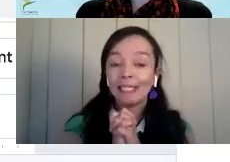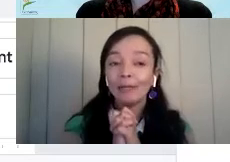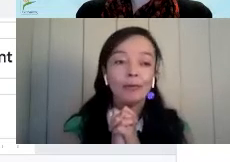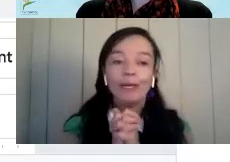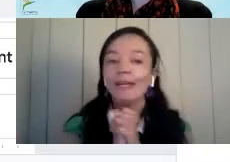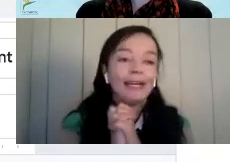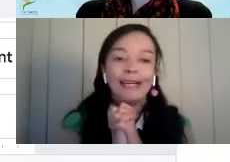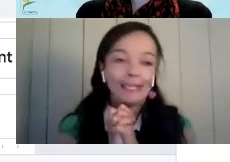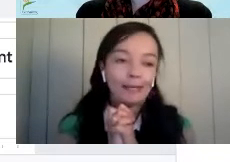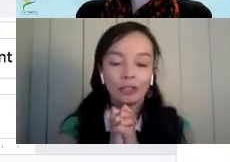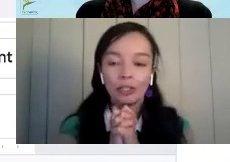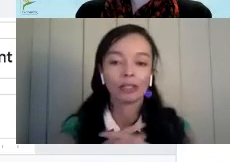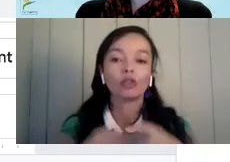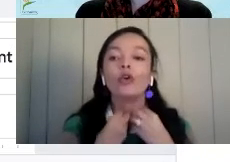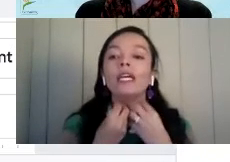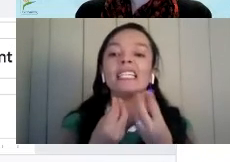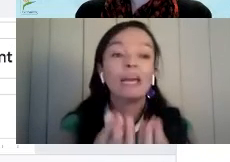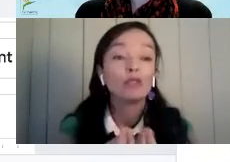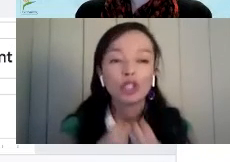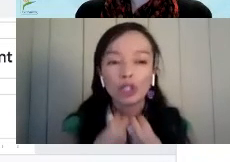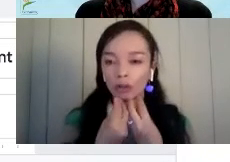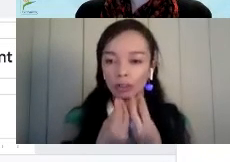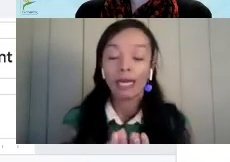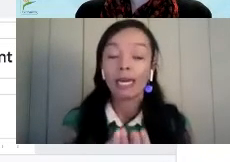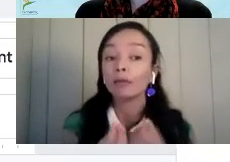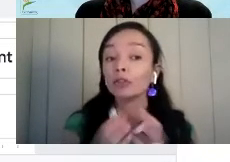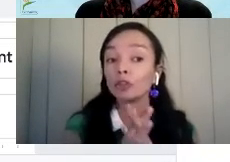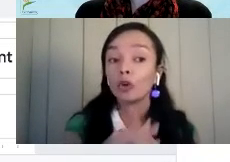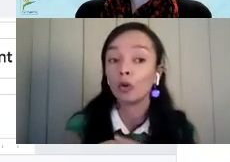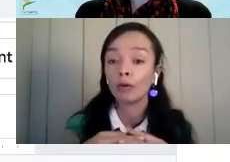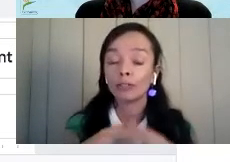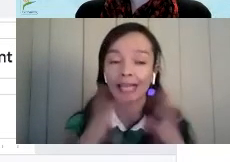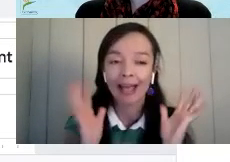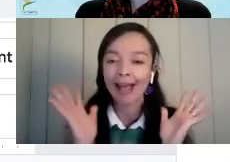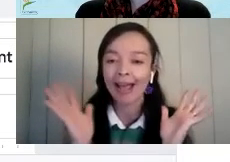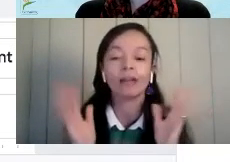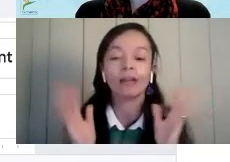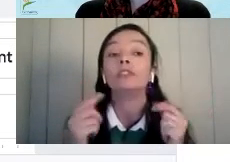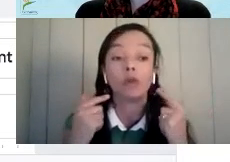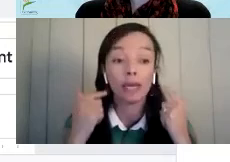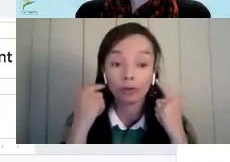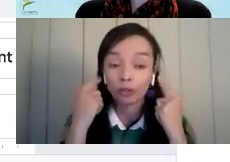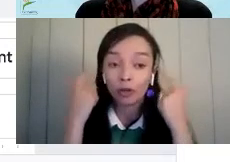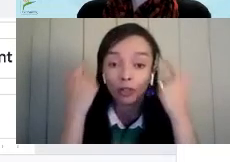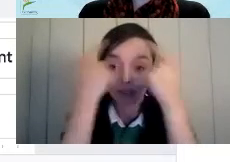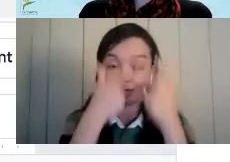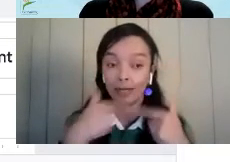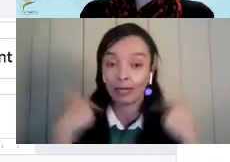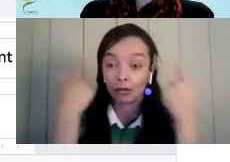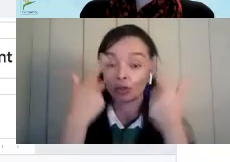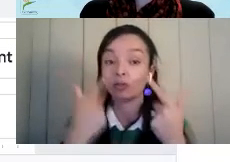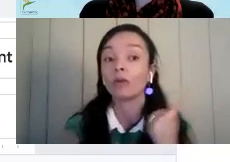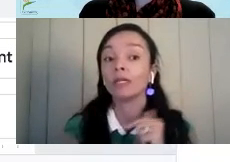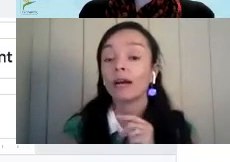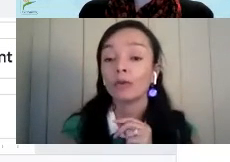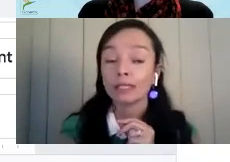Hiciste muy bien. Ay, qué emoción. Todo es la emoción. La emoción no solo en la voz. Ah, no, la emoción en